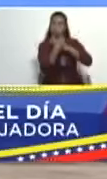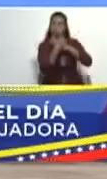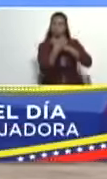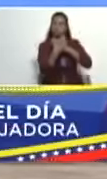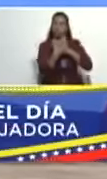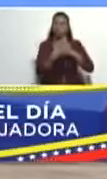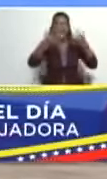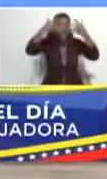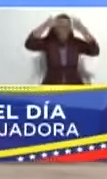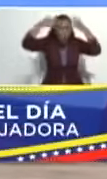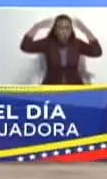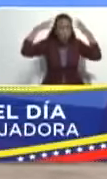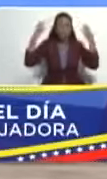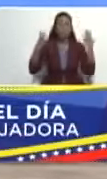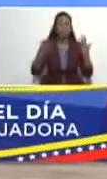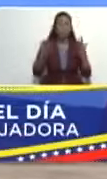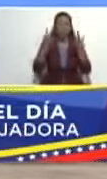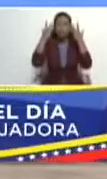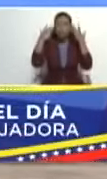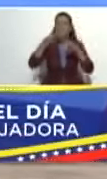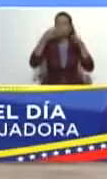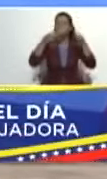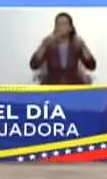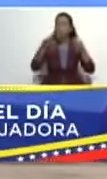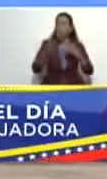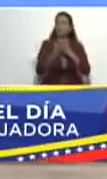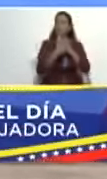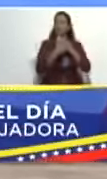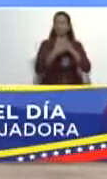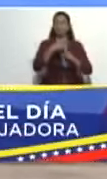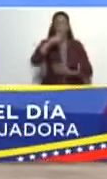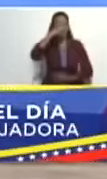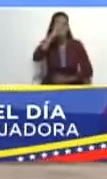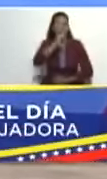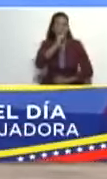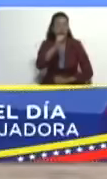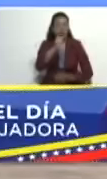Antonio Ledesma, Ramos Alup, los de siempre, los perversos,